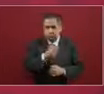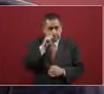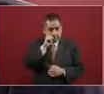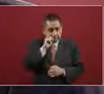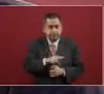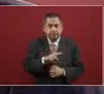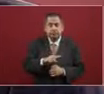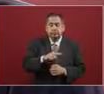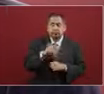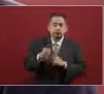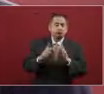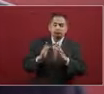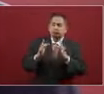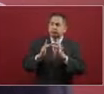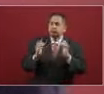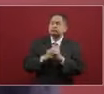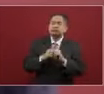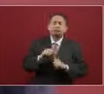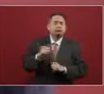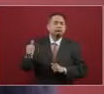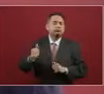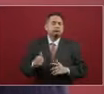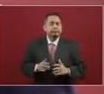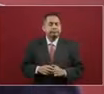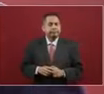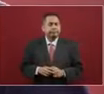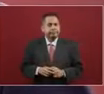con los